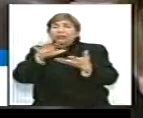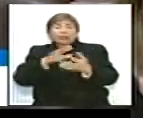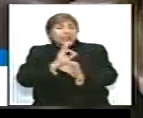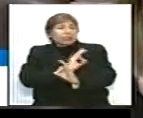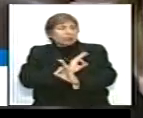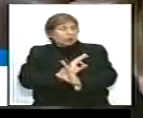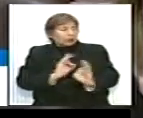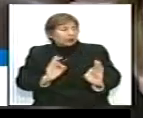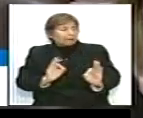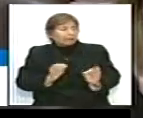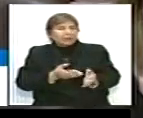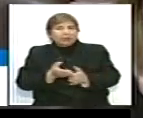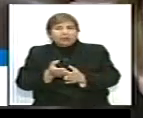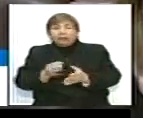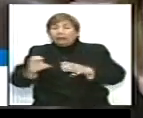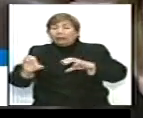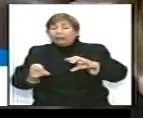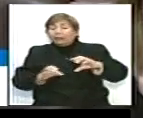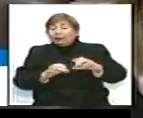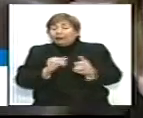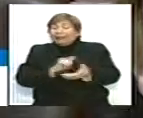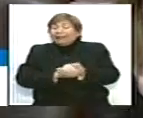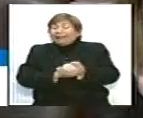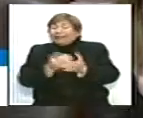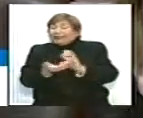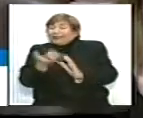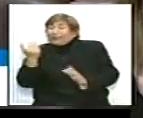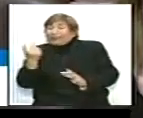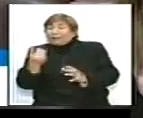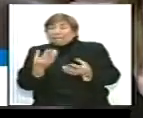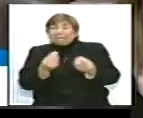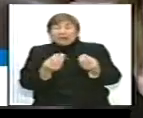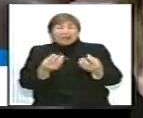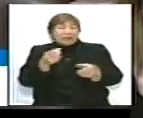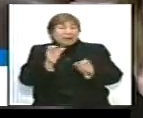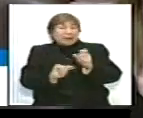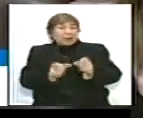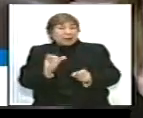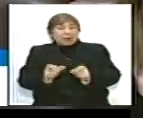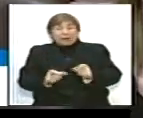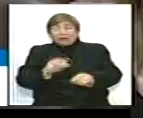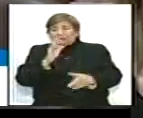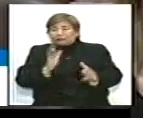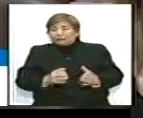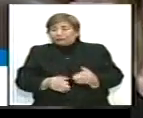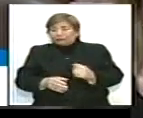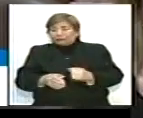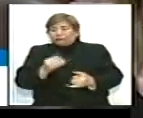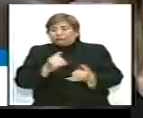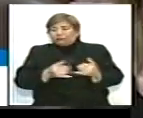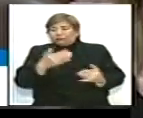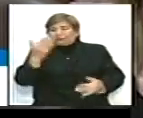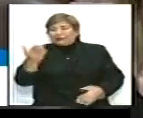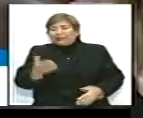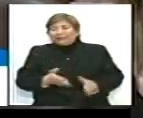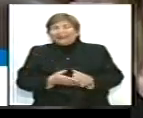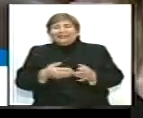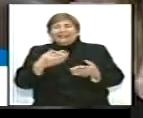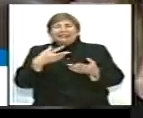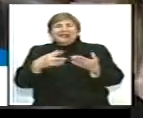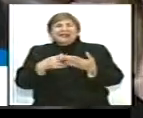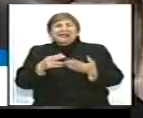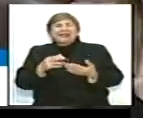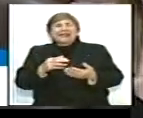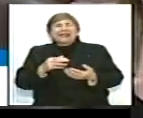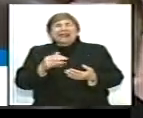ninguna manera proscribir una actividad que va a sacar a miles de peruanos de la situación de pobreza en la que se encuentran. Para terminar, presidenta, pido que le dé la interrupción